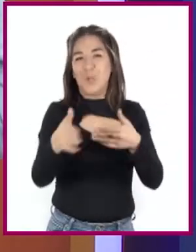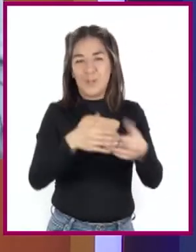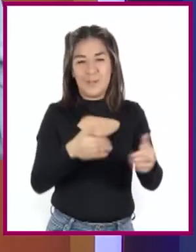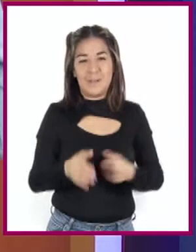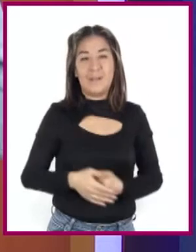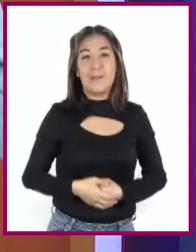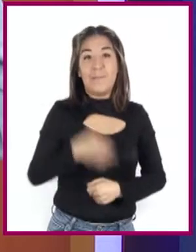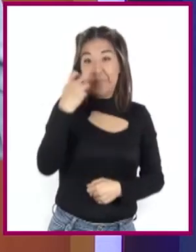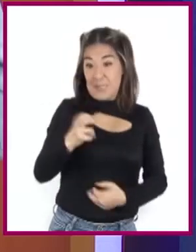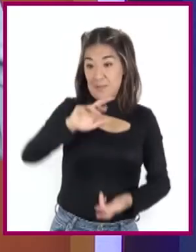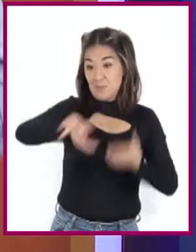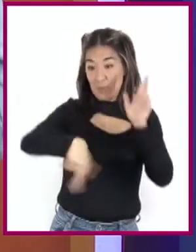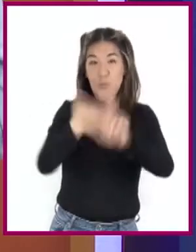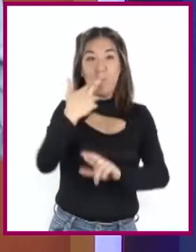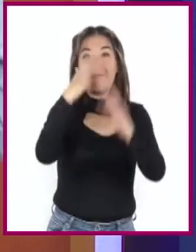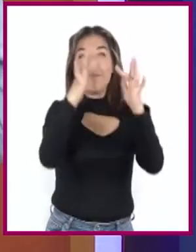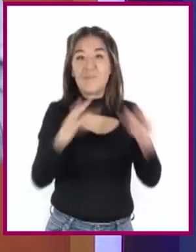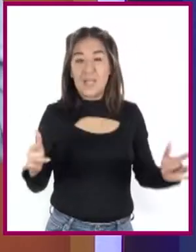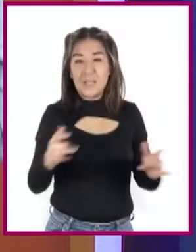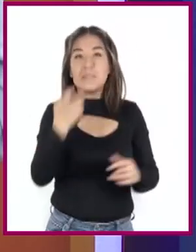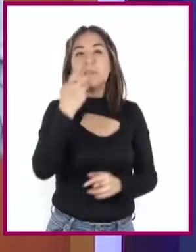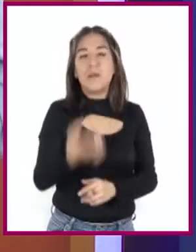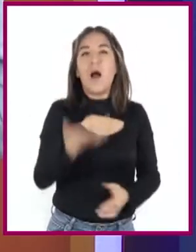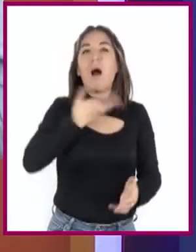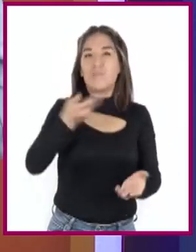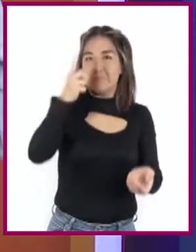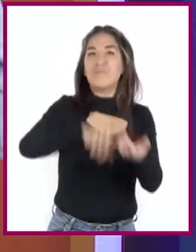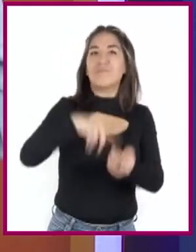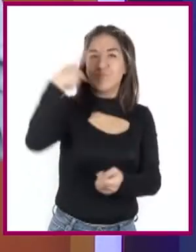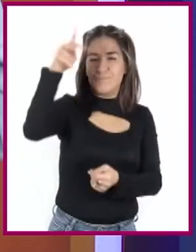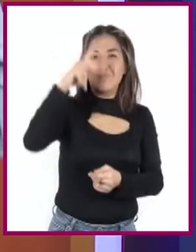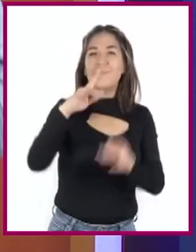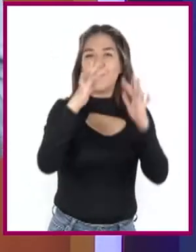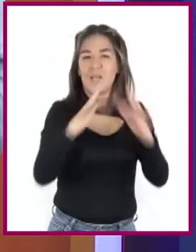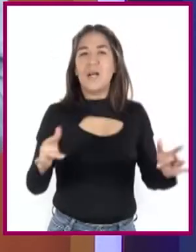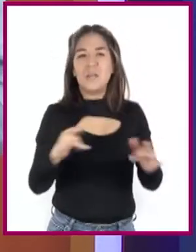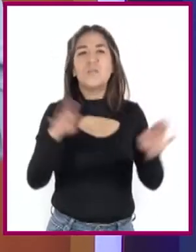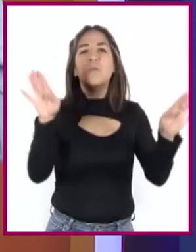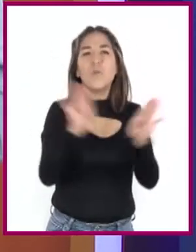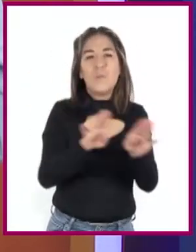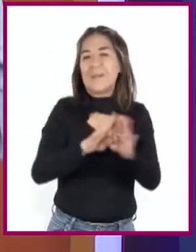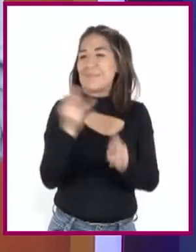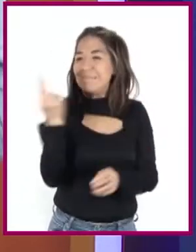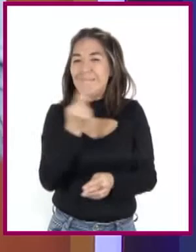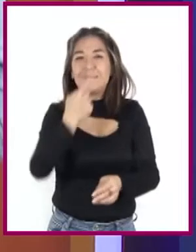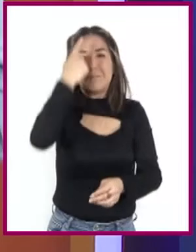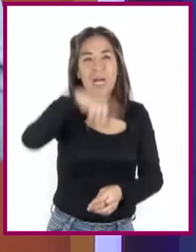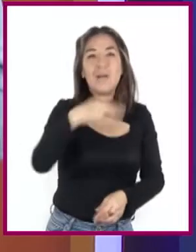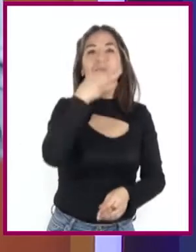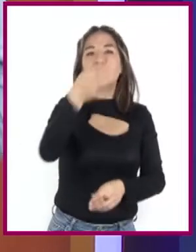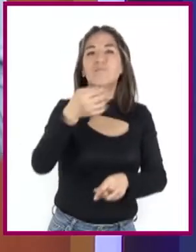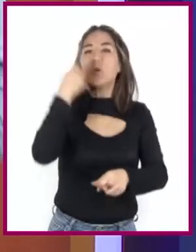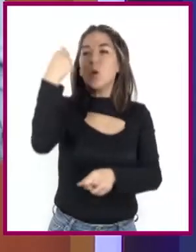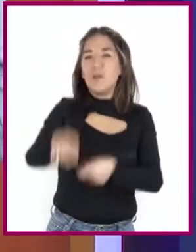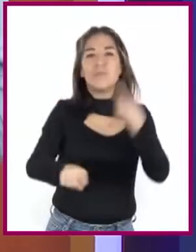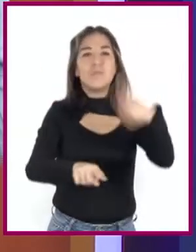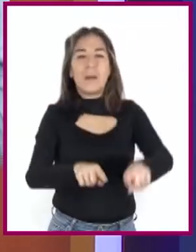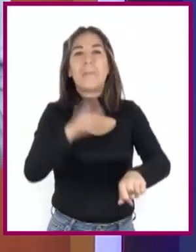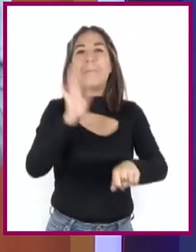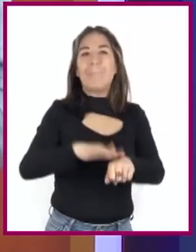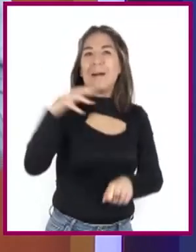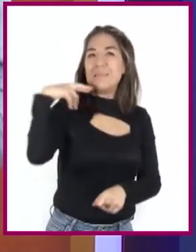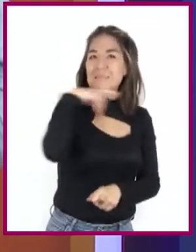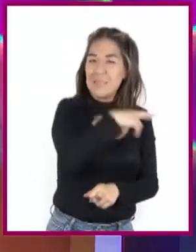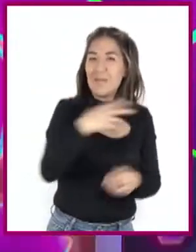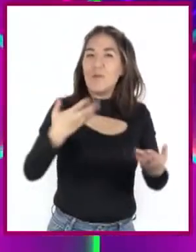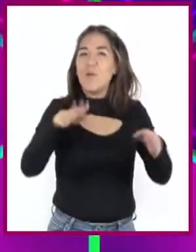durante la Revolución Francesa cuando existía en el país una necesidad importante de poder transmitir las órdenes de una forma eficaz y